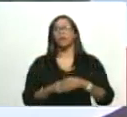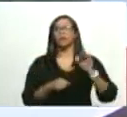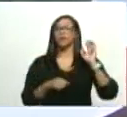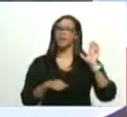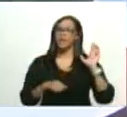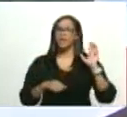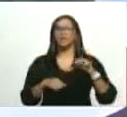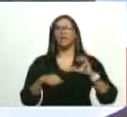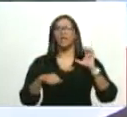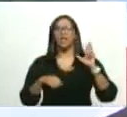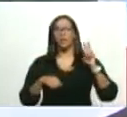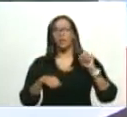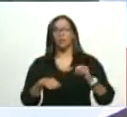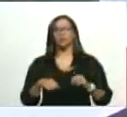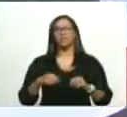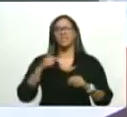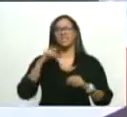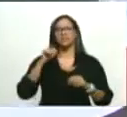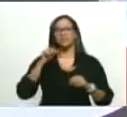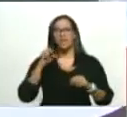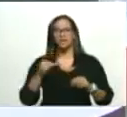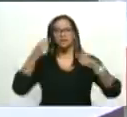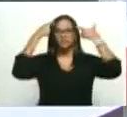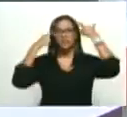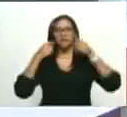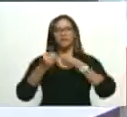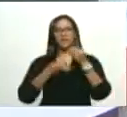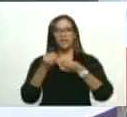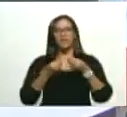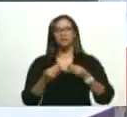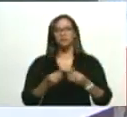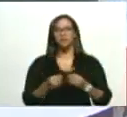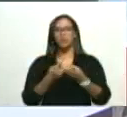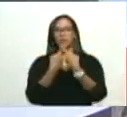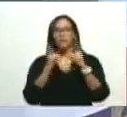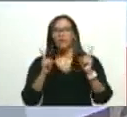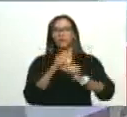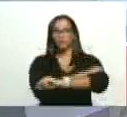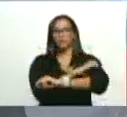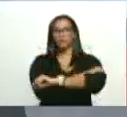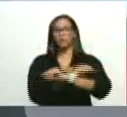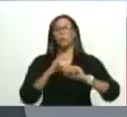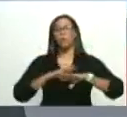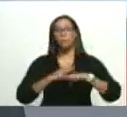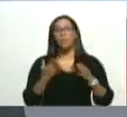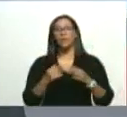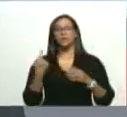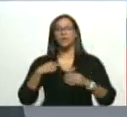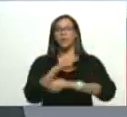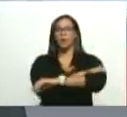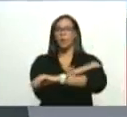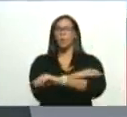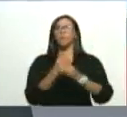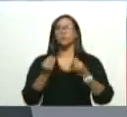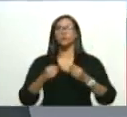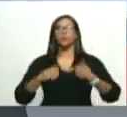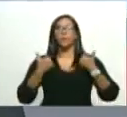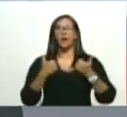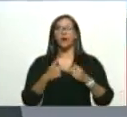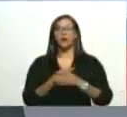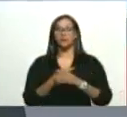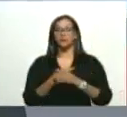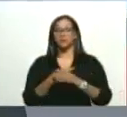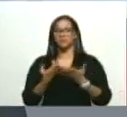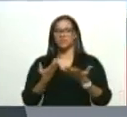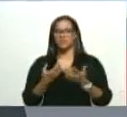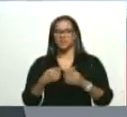Chávez, generó una mutación en la derecha, porque ahora tenemos una derecha mucho más virulenta, mucho